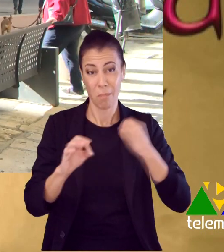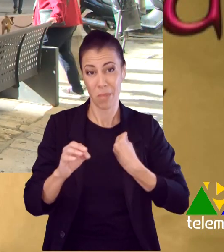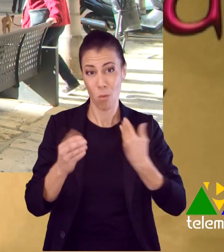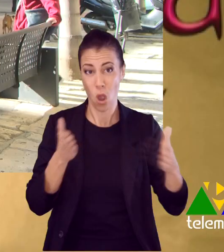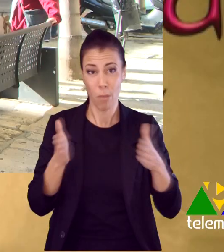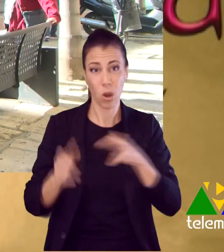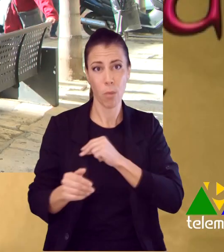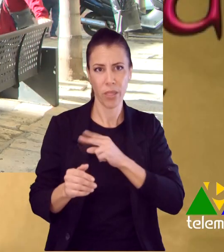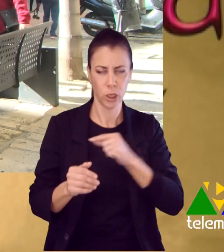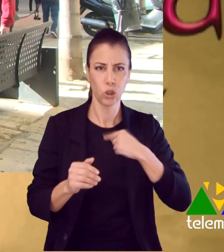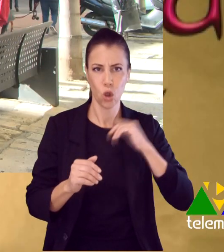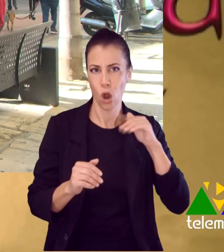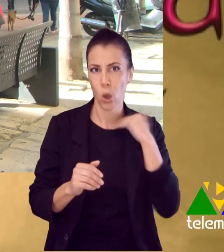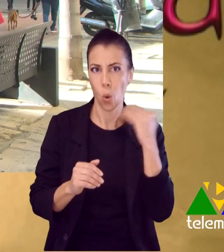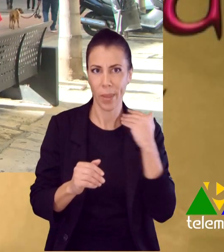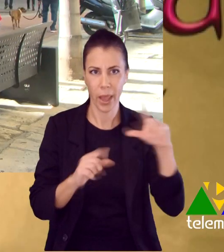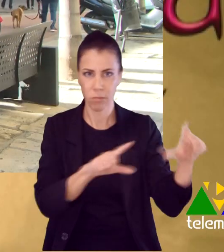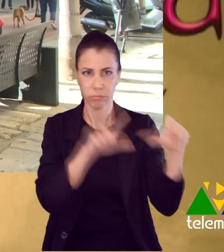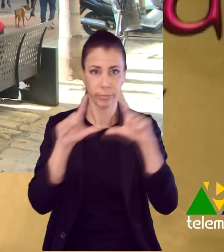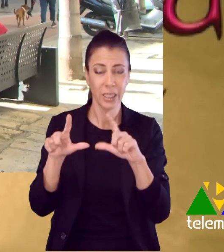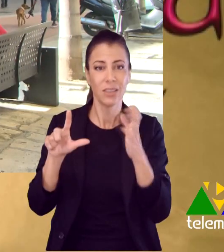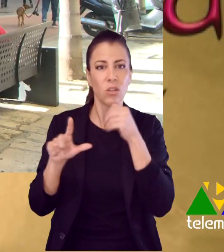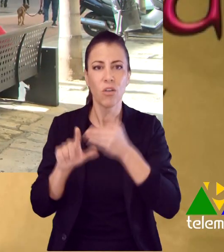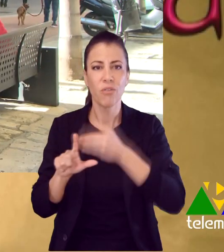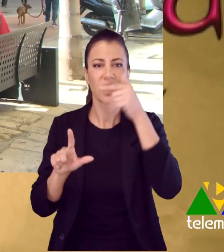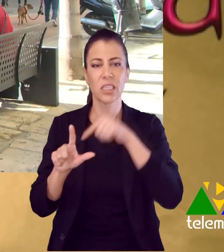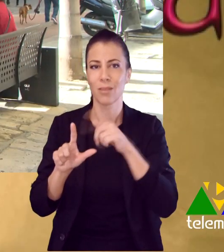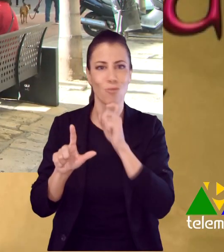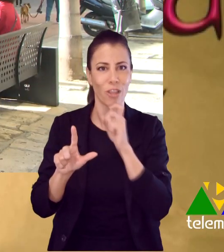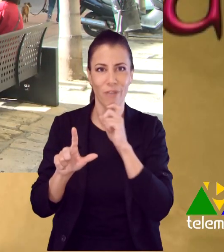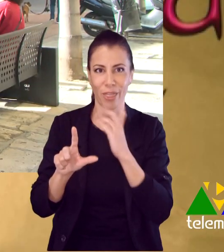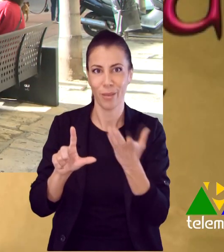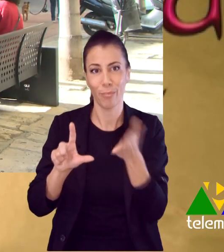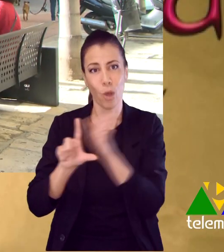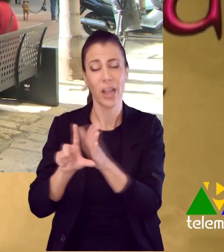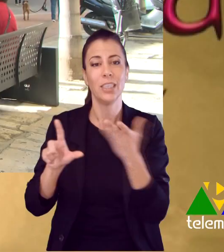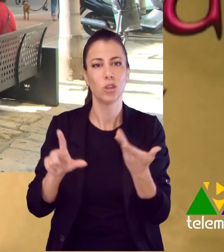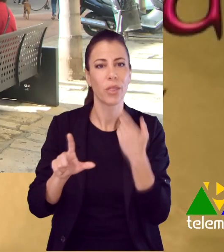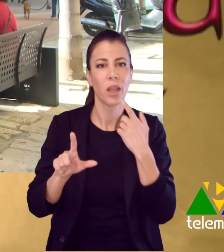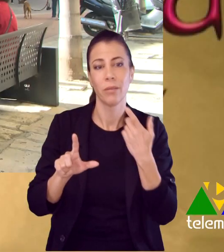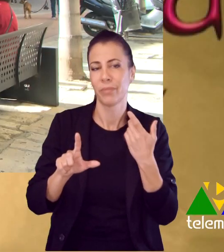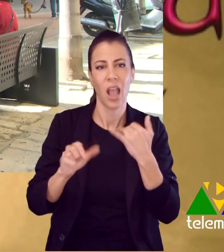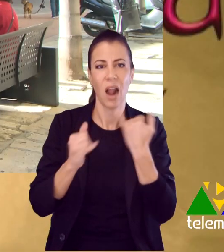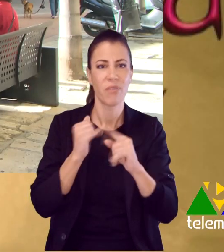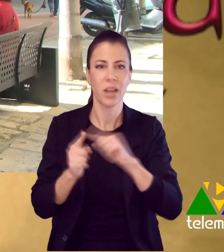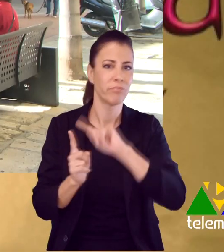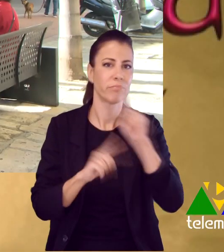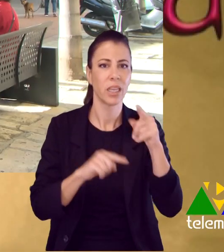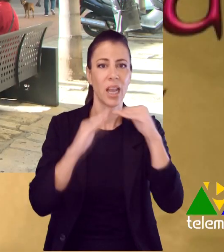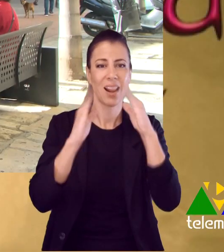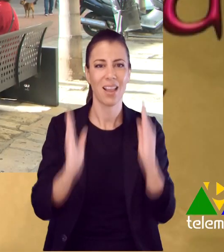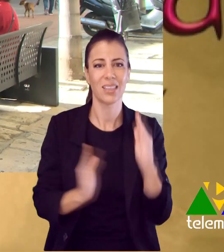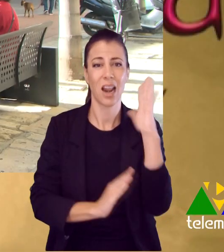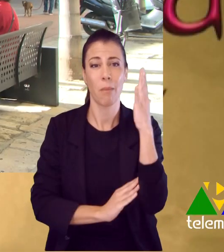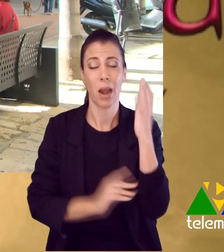sitio que ponerla porque ponerla en la fachada por aquí era muy complicado por los nuevos edificios y tal, y se puso en la Casa de La Palma, de